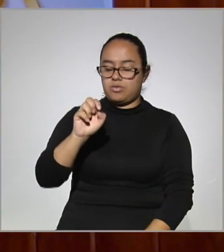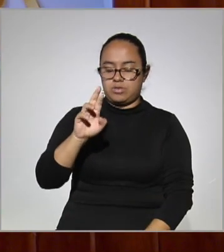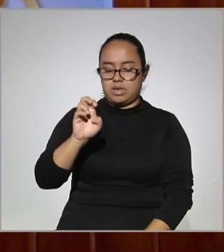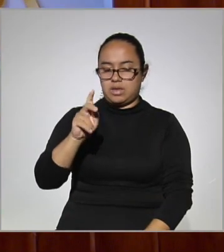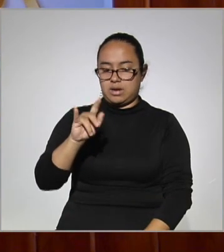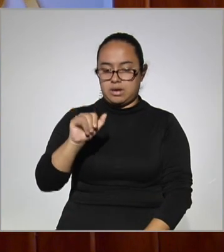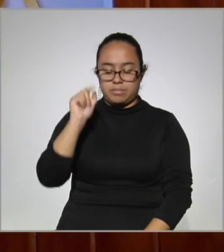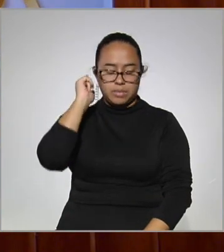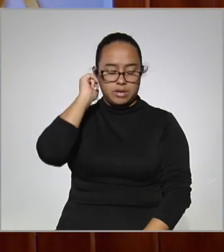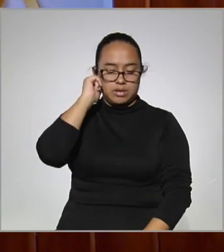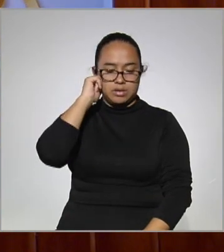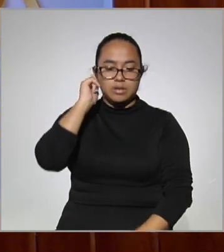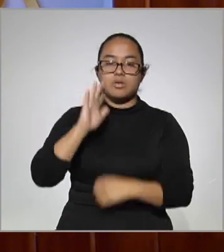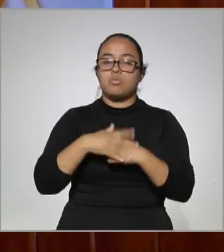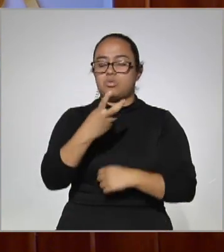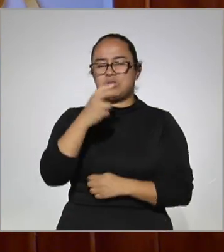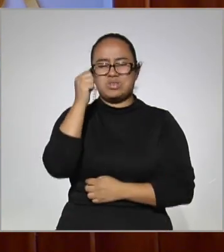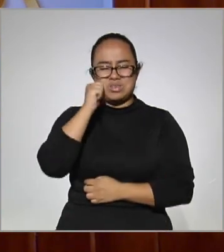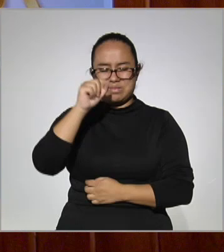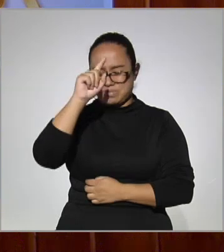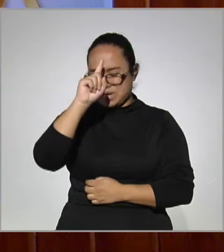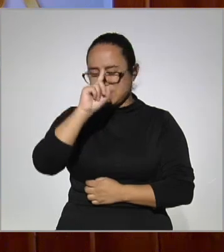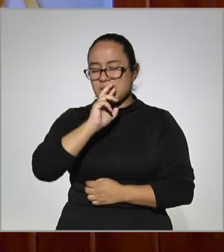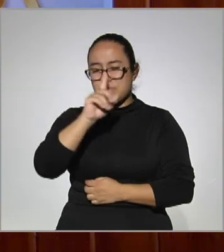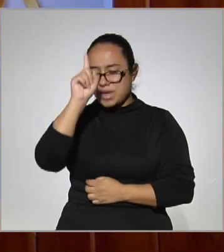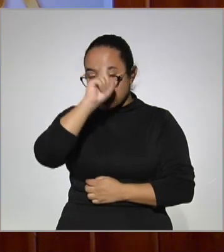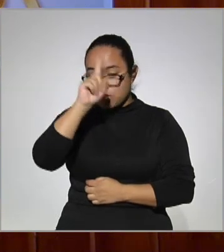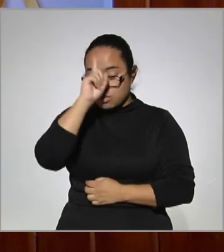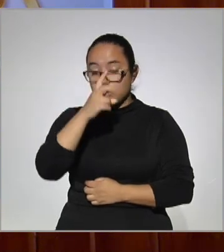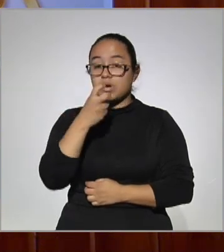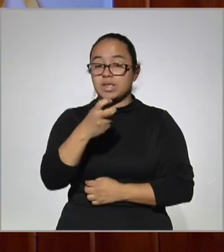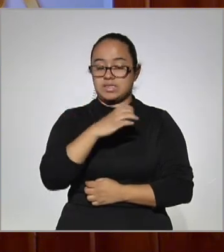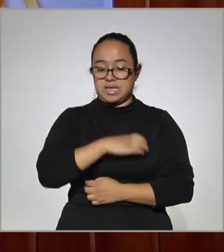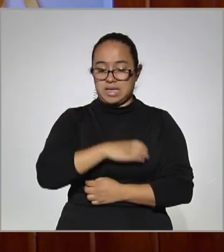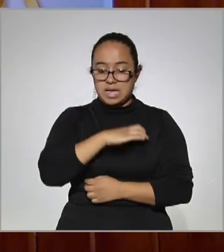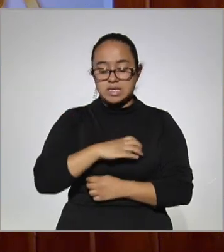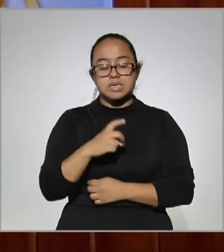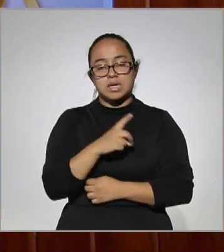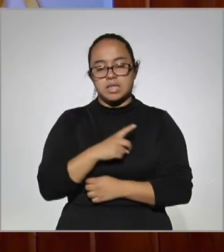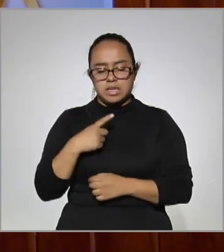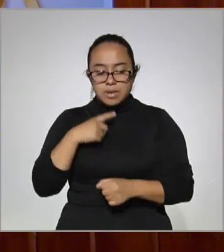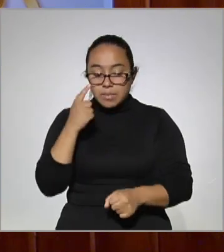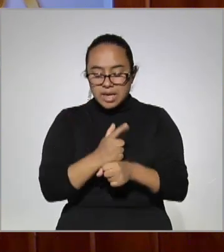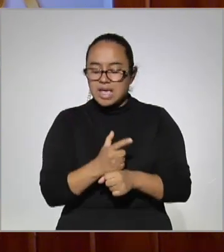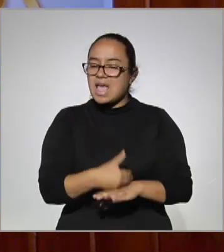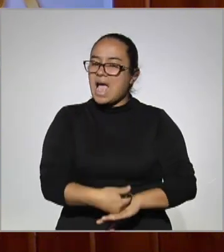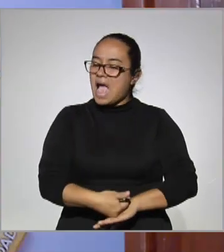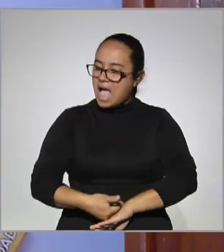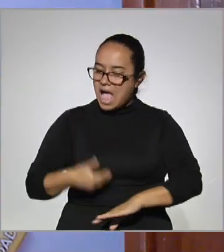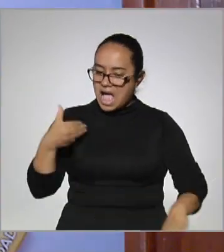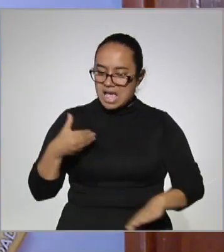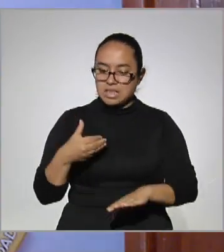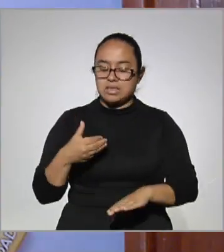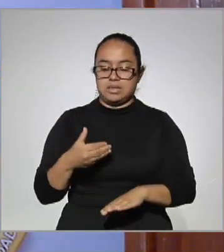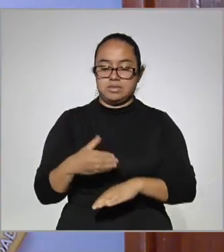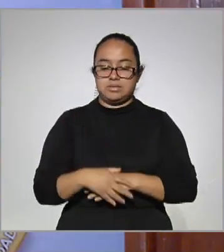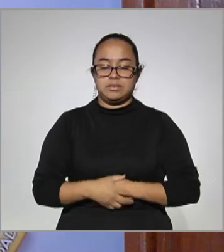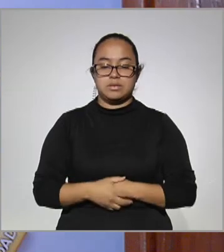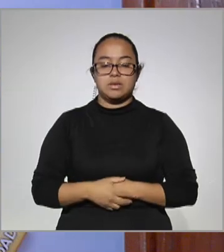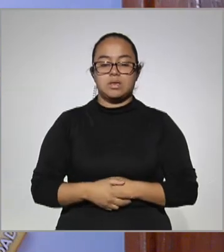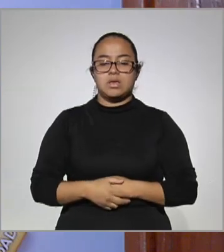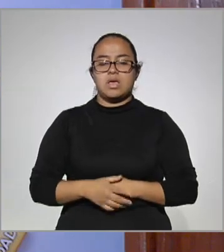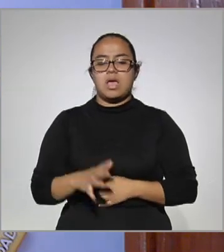modalidades y por eso siempre lo ideal en el tratamiento del cáncer cervicuterino es hacer un diagnóstico en etapas iniciales. Hay una